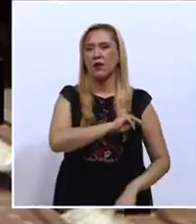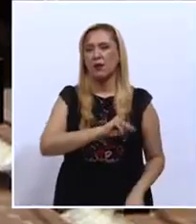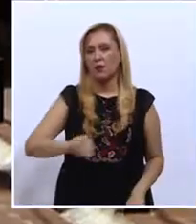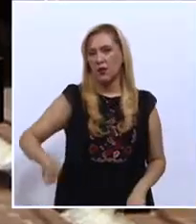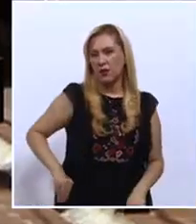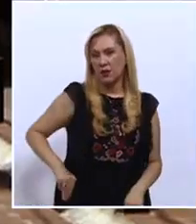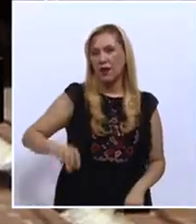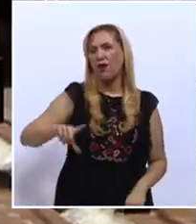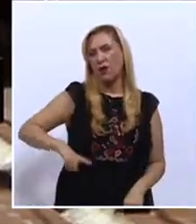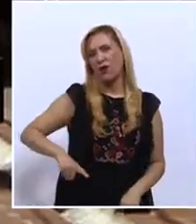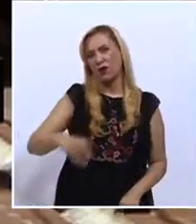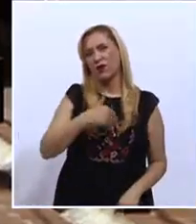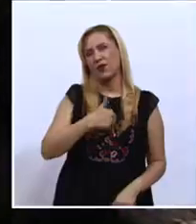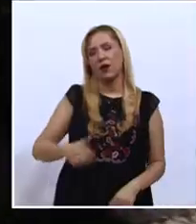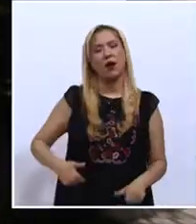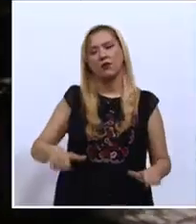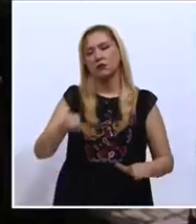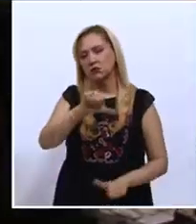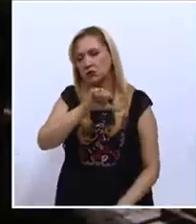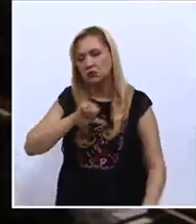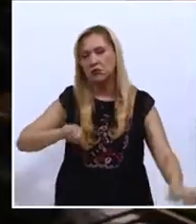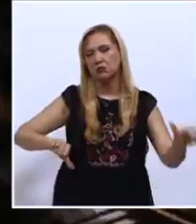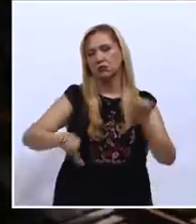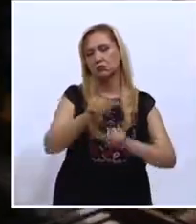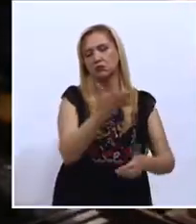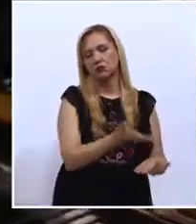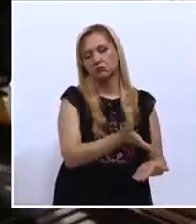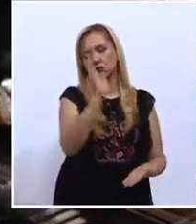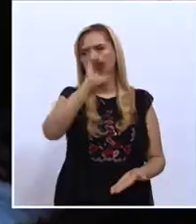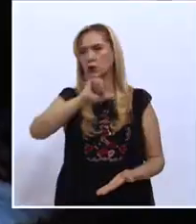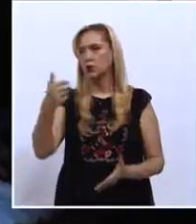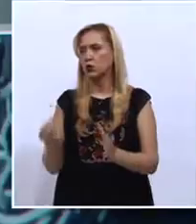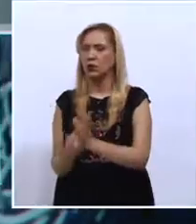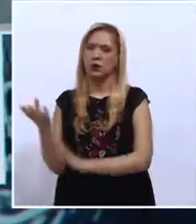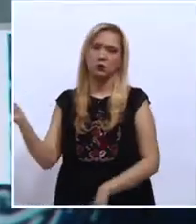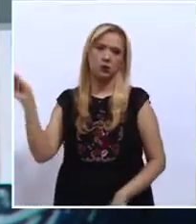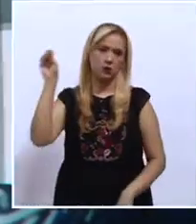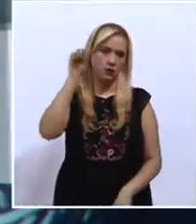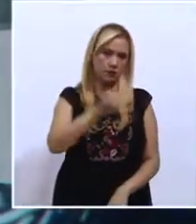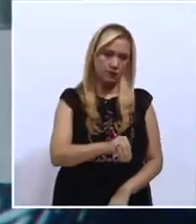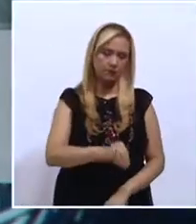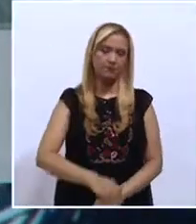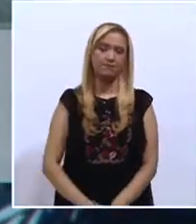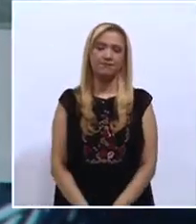por lo que restituyó al funcionario público en dicho cargo.